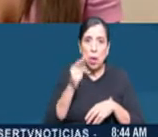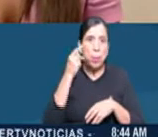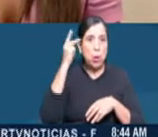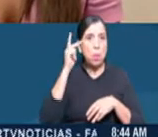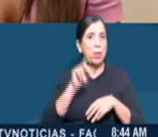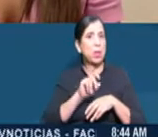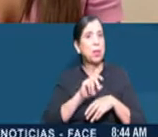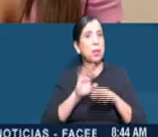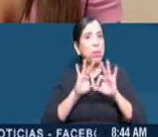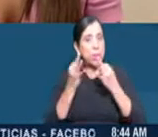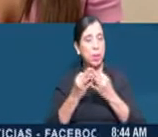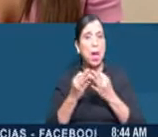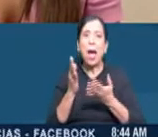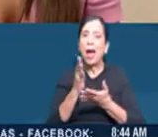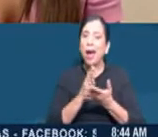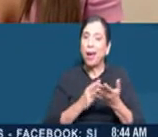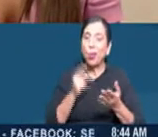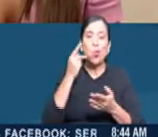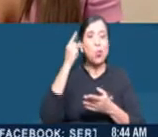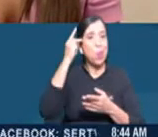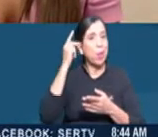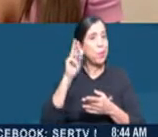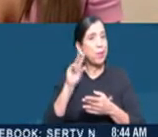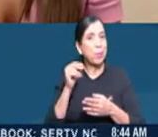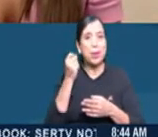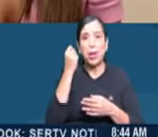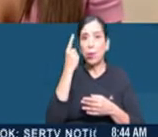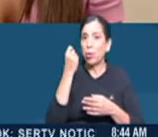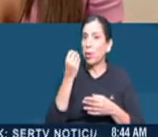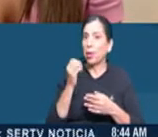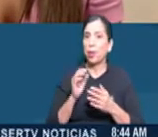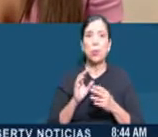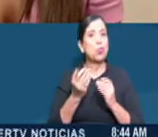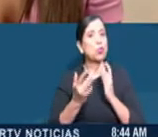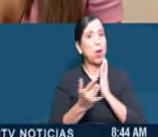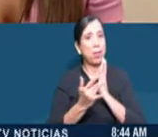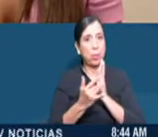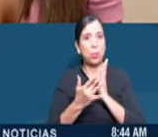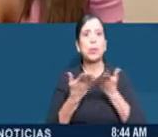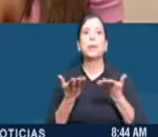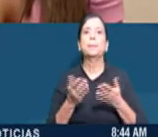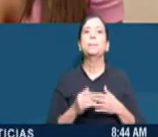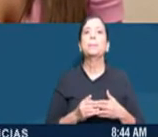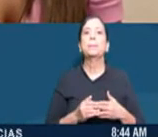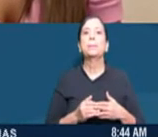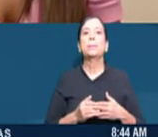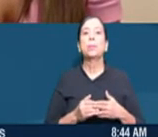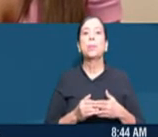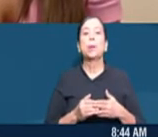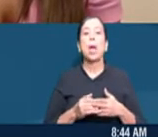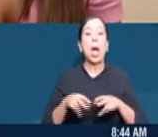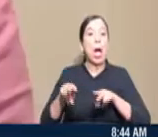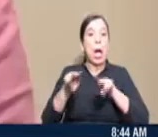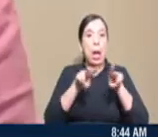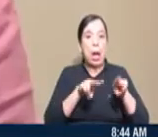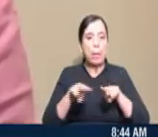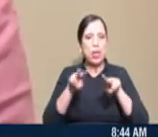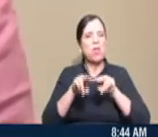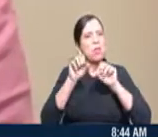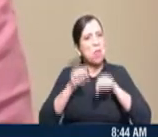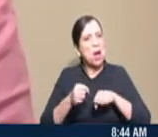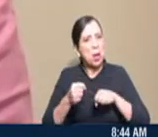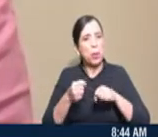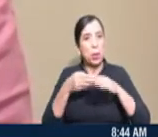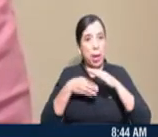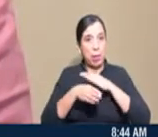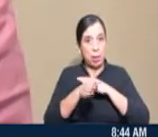porque recordemos que algunos no son muy diestros con este tema. Así es. Bueno, la plataforma la pueden encontrar entrando